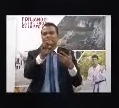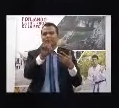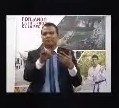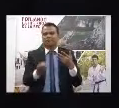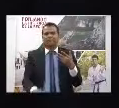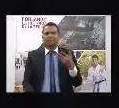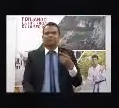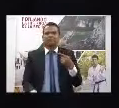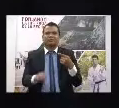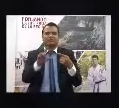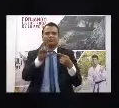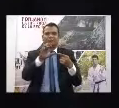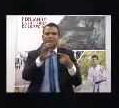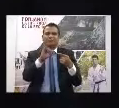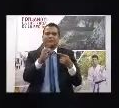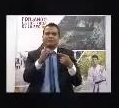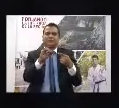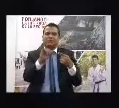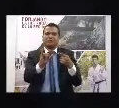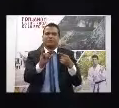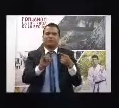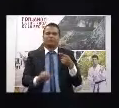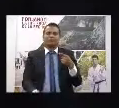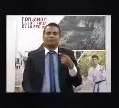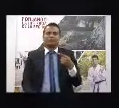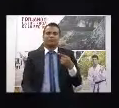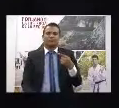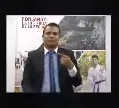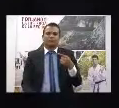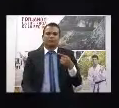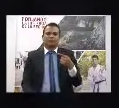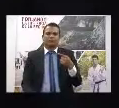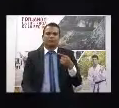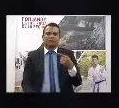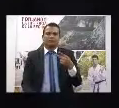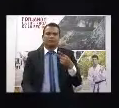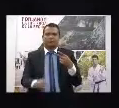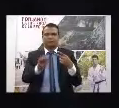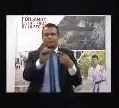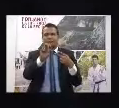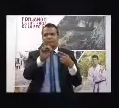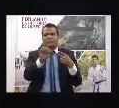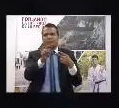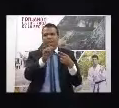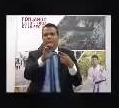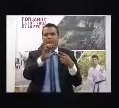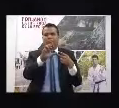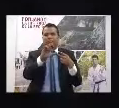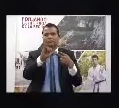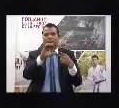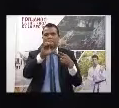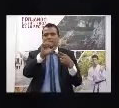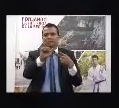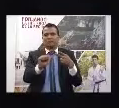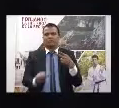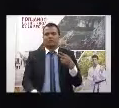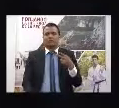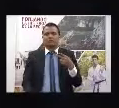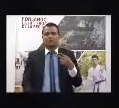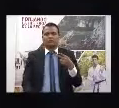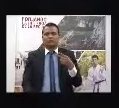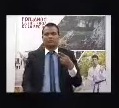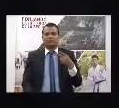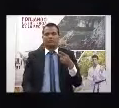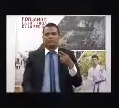Bríñez, Lady Joana Montoya Lombana, Angélica Alejandra Ordóñez